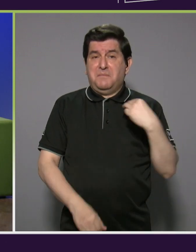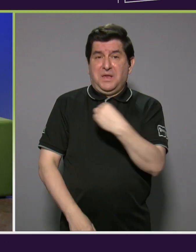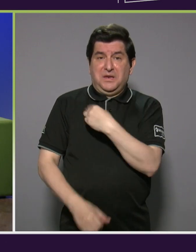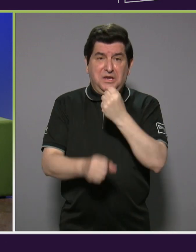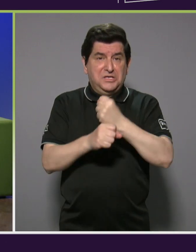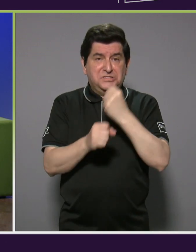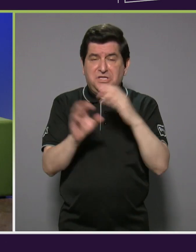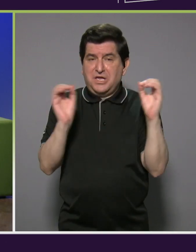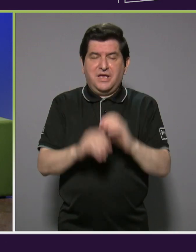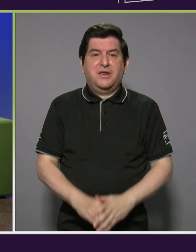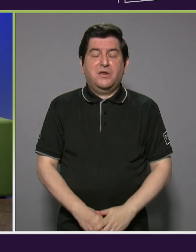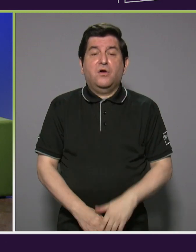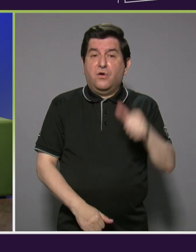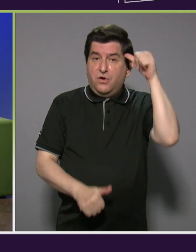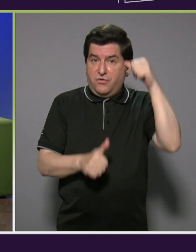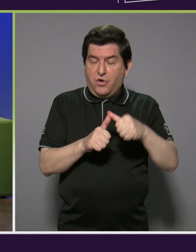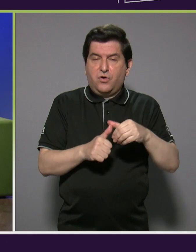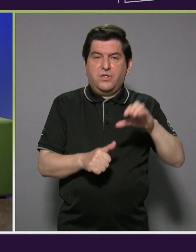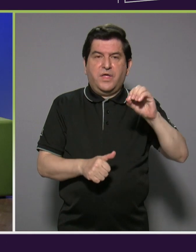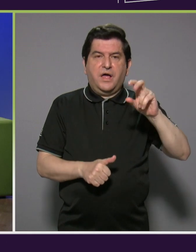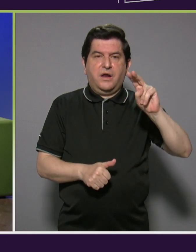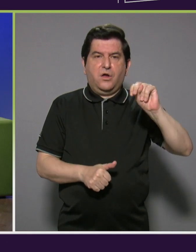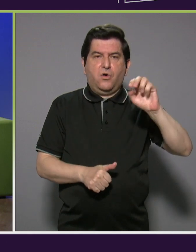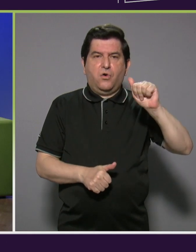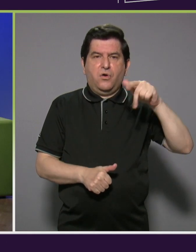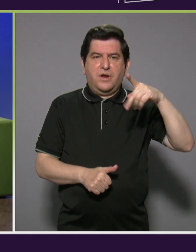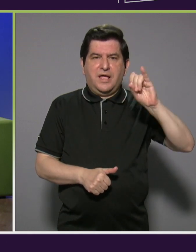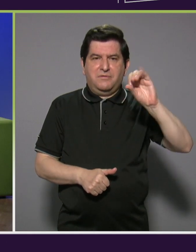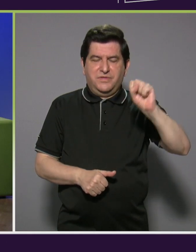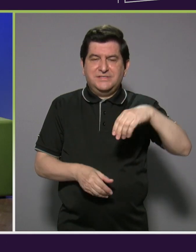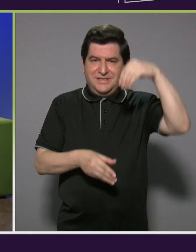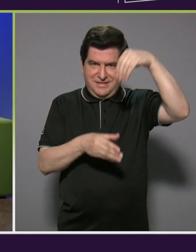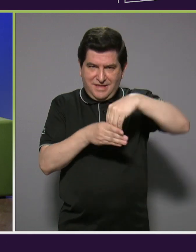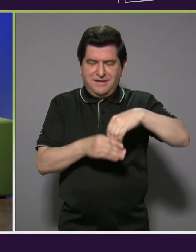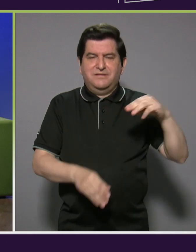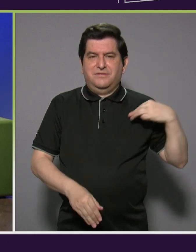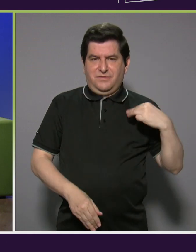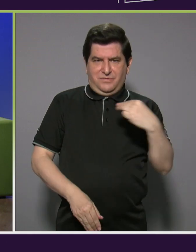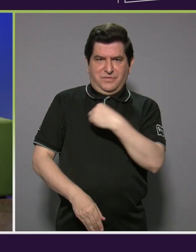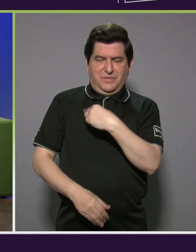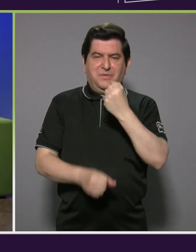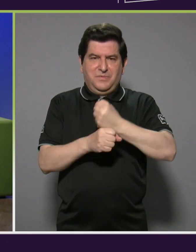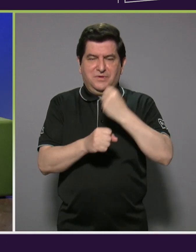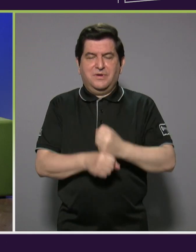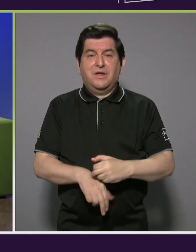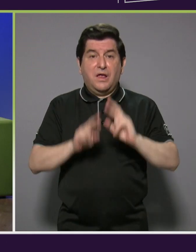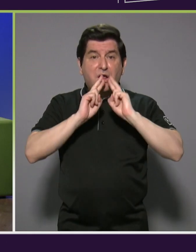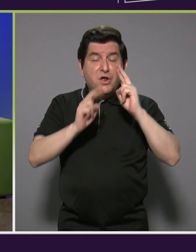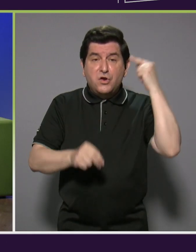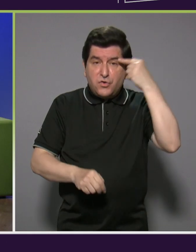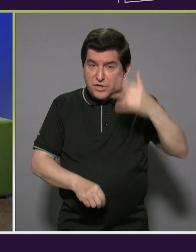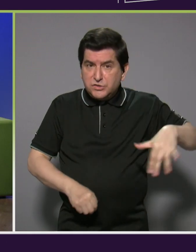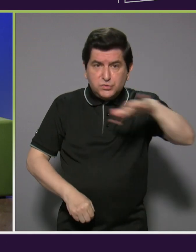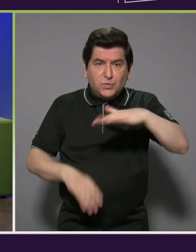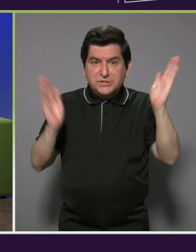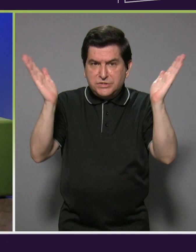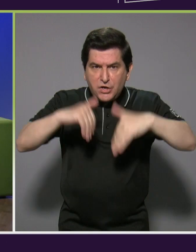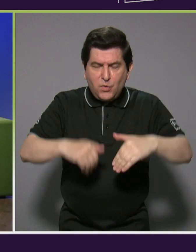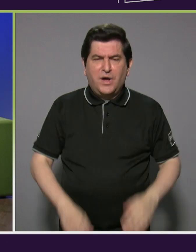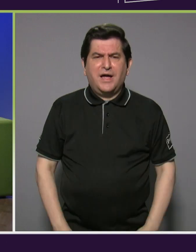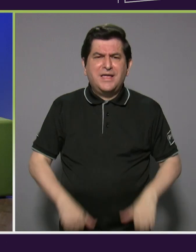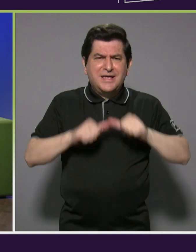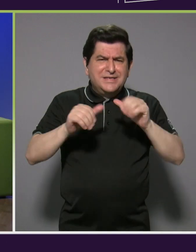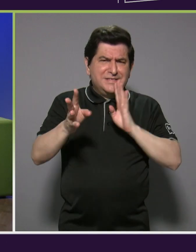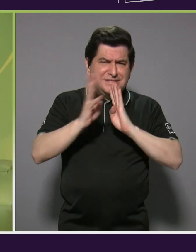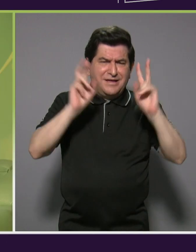CONAPDIS pertenece al Ministerio de Trabajo. O sea, si no ha habido una respuesta estatal, en realidad. No ha habido una respuesta estatal. Y me gustaría que siguiéramos conversando